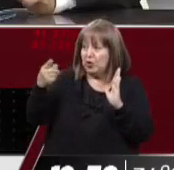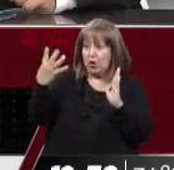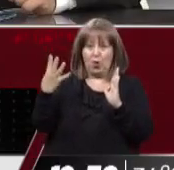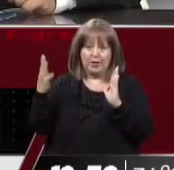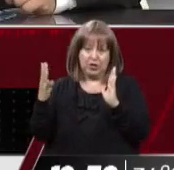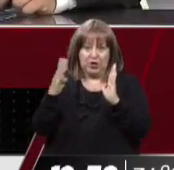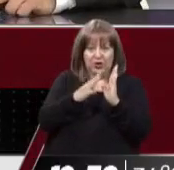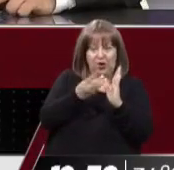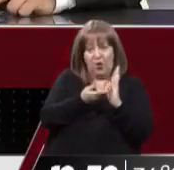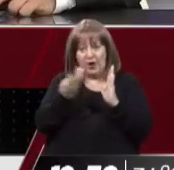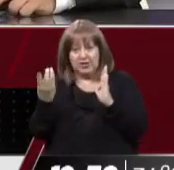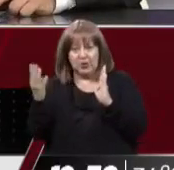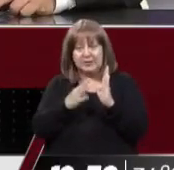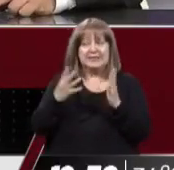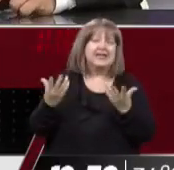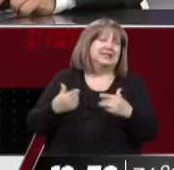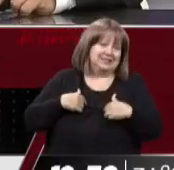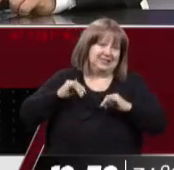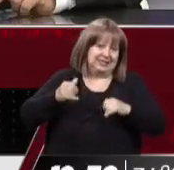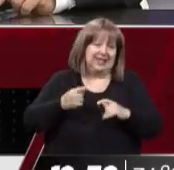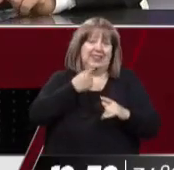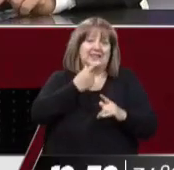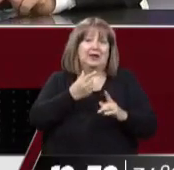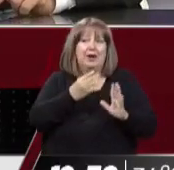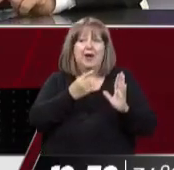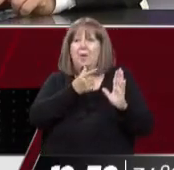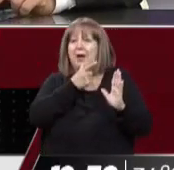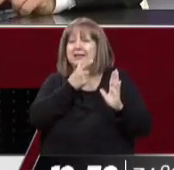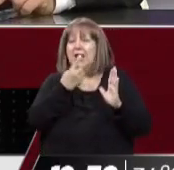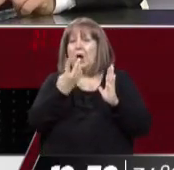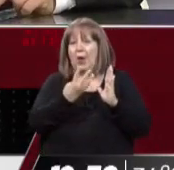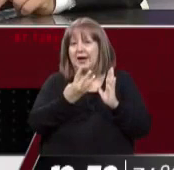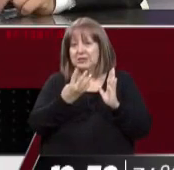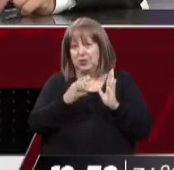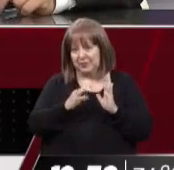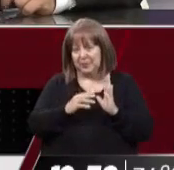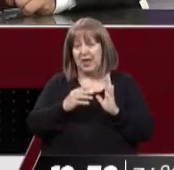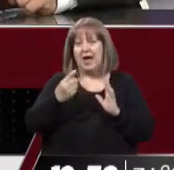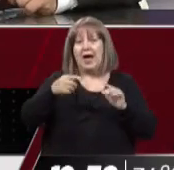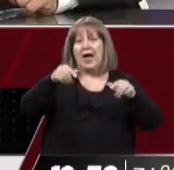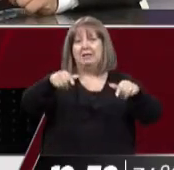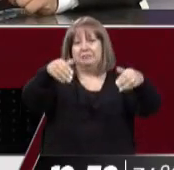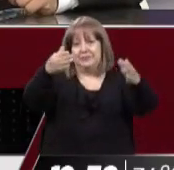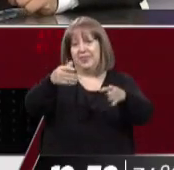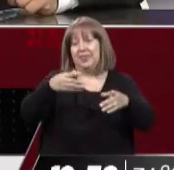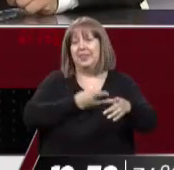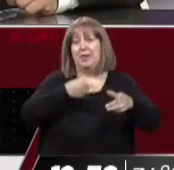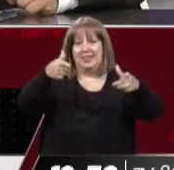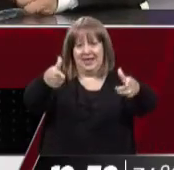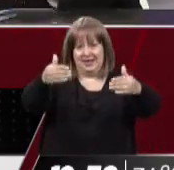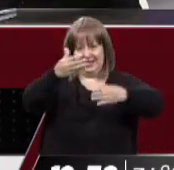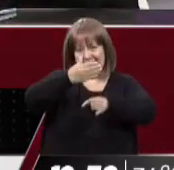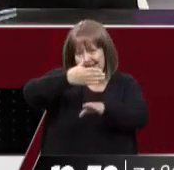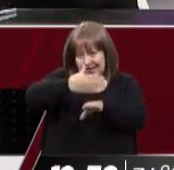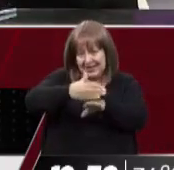¿no? De todas maneras, él dejó, si uno se pone los 4 nombres que dejó ahí pendientes, hay uno por línea. Uno supone, sí, que puede ser, pero después son características